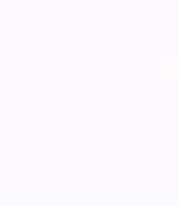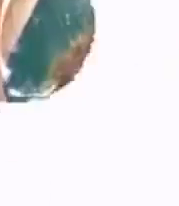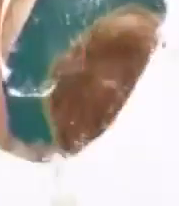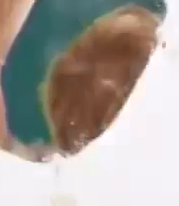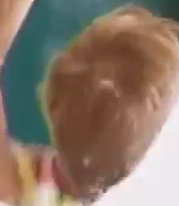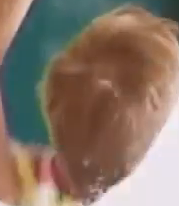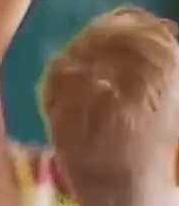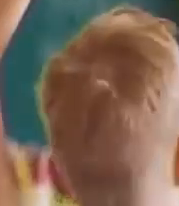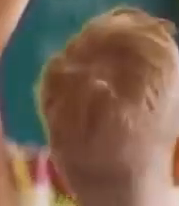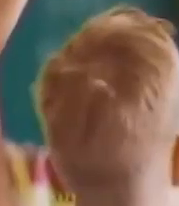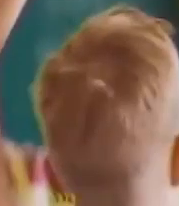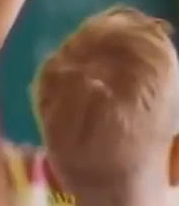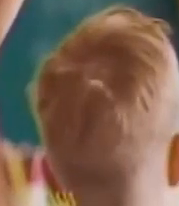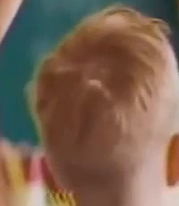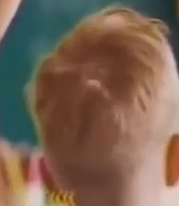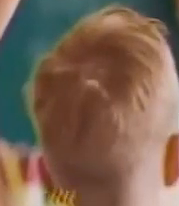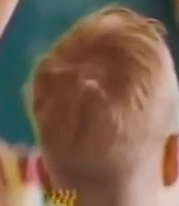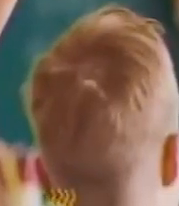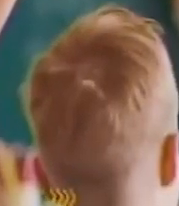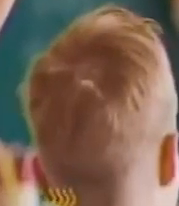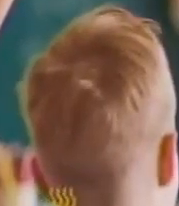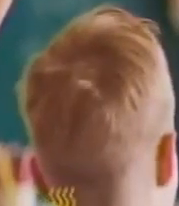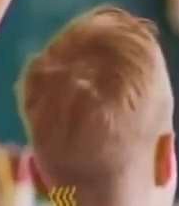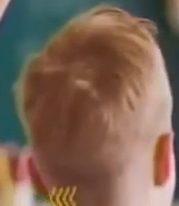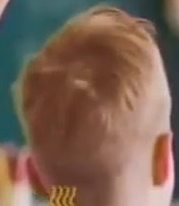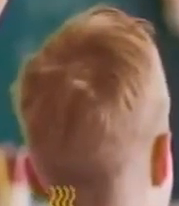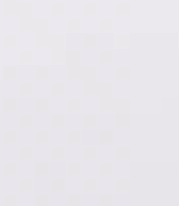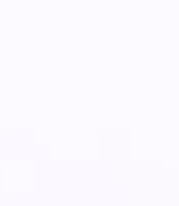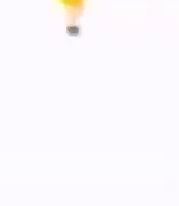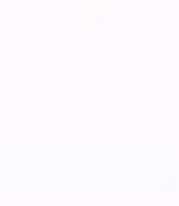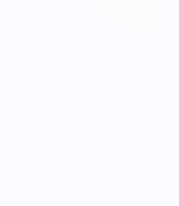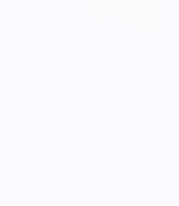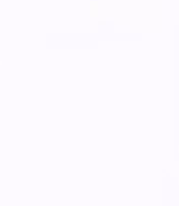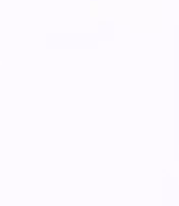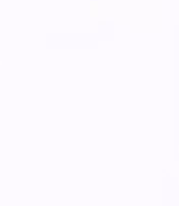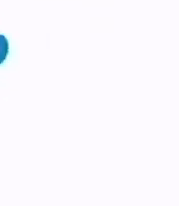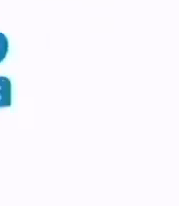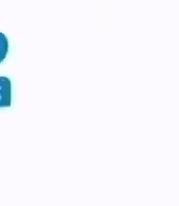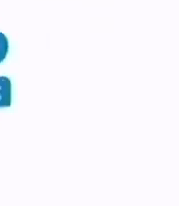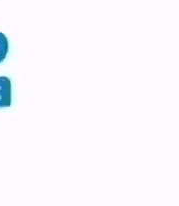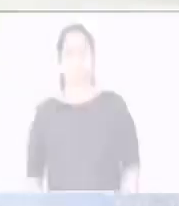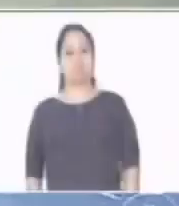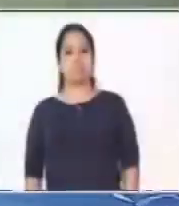A continuación, comunicación y lenguaje, quinto primaria.